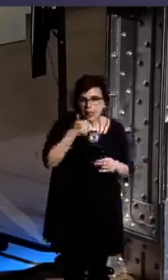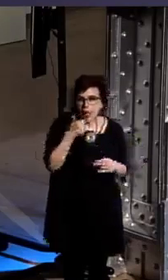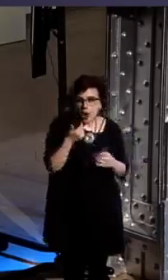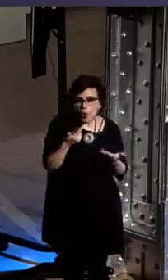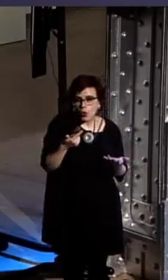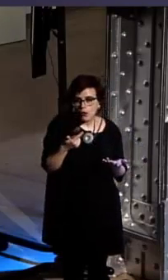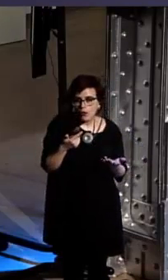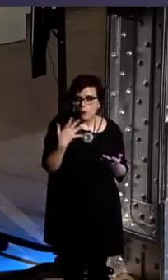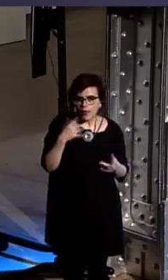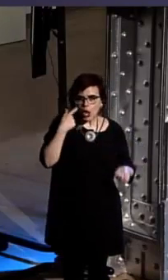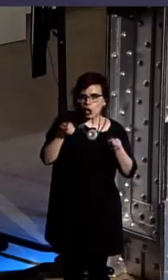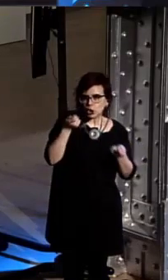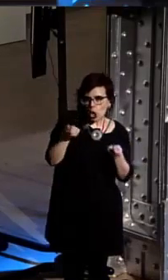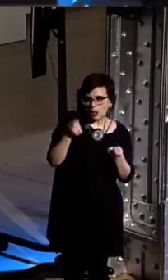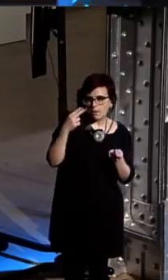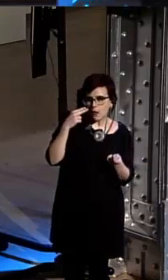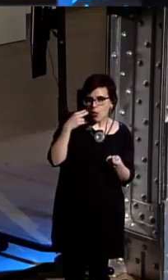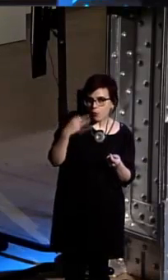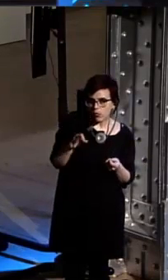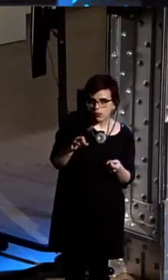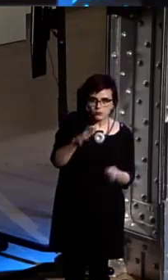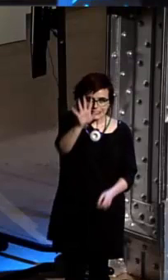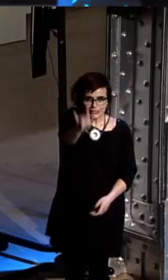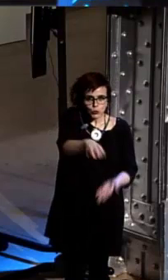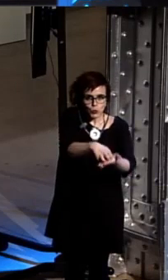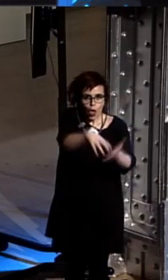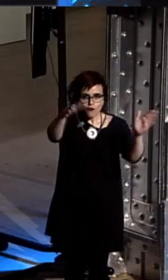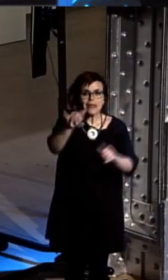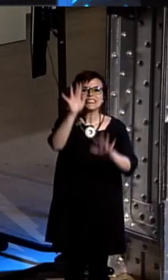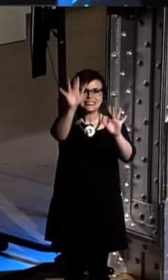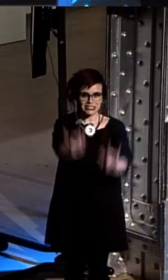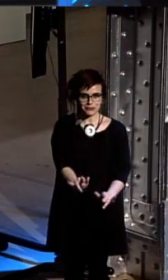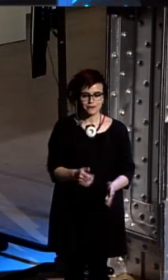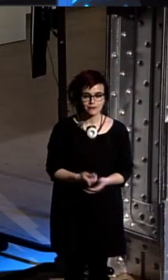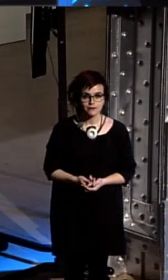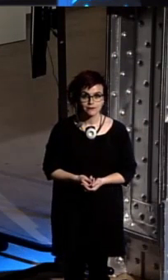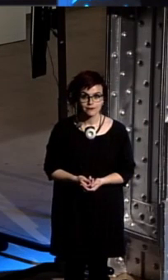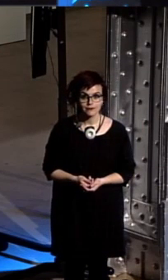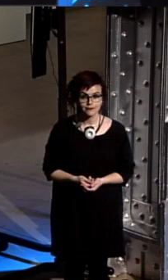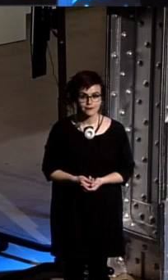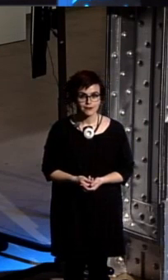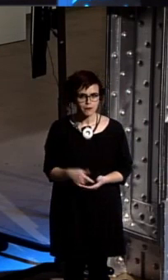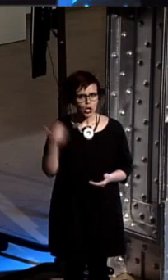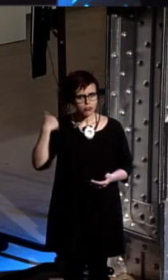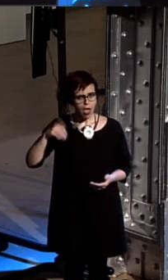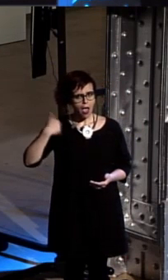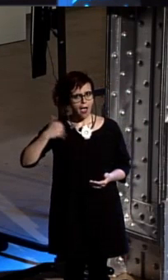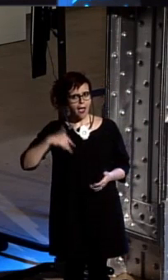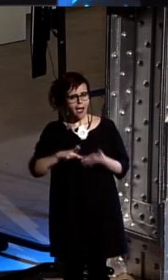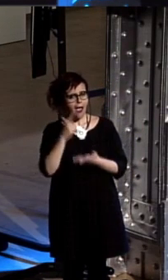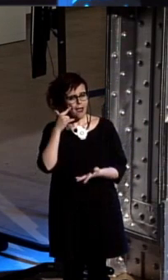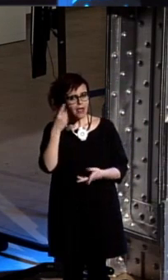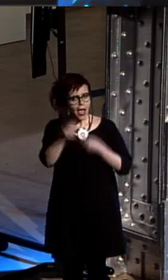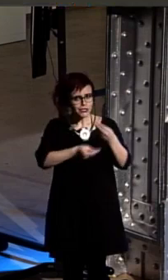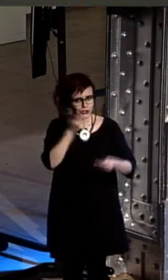pánico a volar? Sí, sin duda. Pero ya sucede eso, ya sucede. Pero eso ya se puede, eso ya se